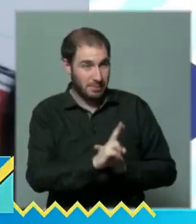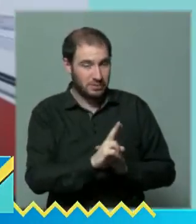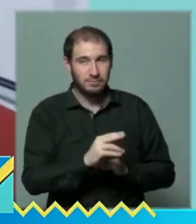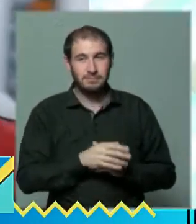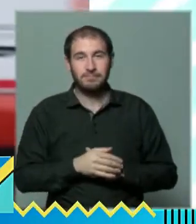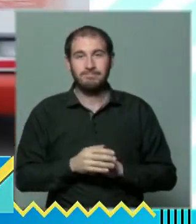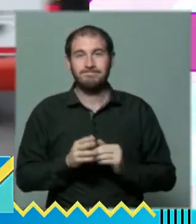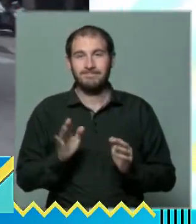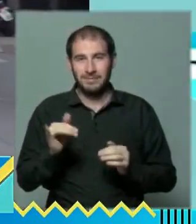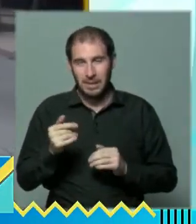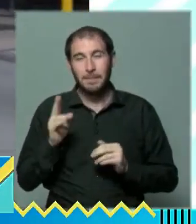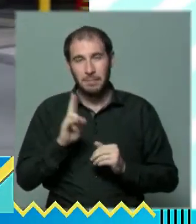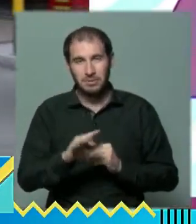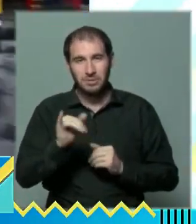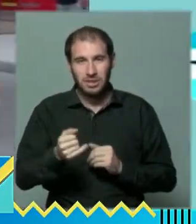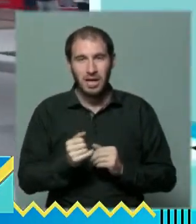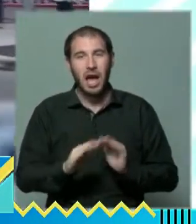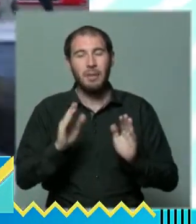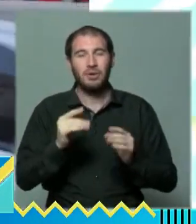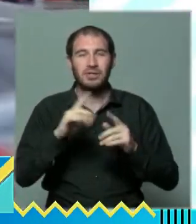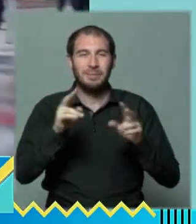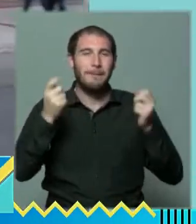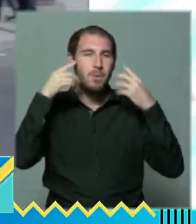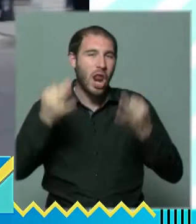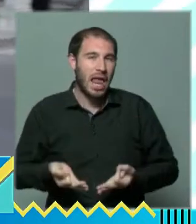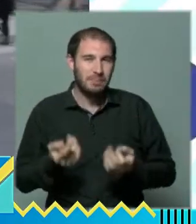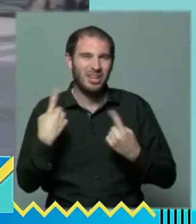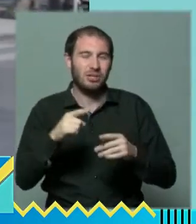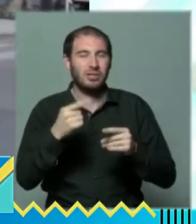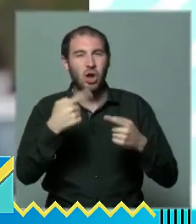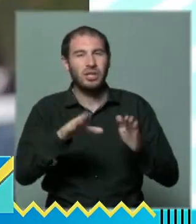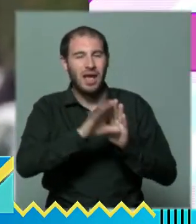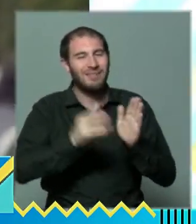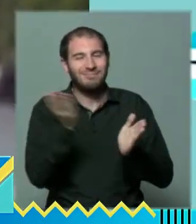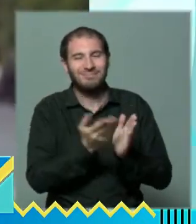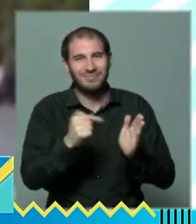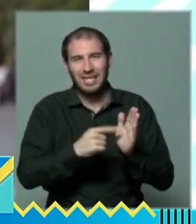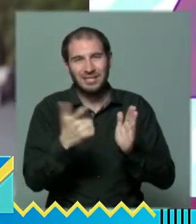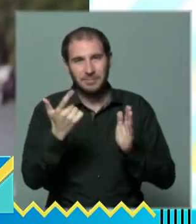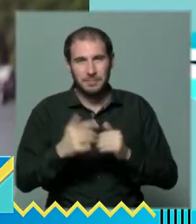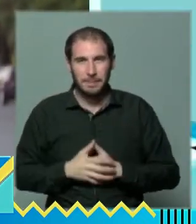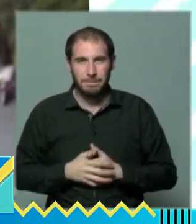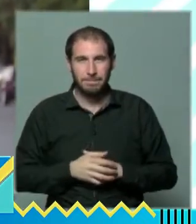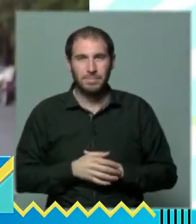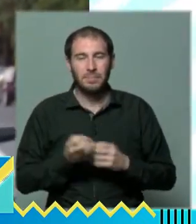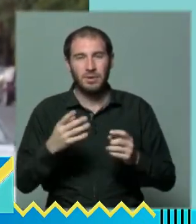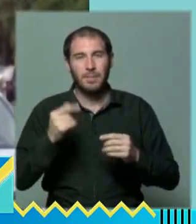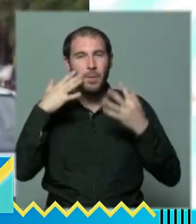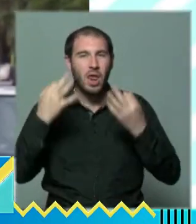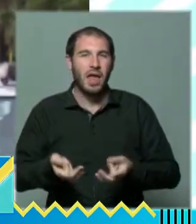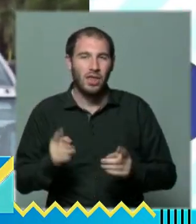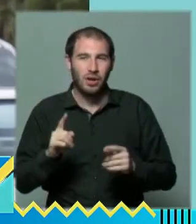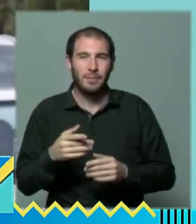Estaría permitido, tal vez sería una falta moral, digamos, pero no un hecho, una falta ni estar tipificado. falta moral? No, digo, Moral es